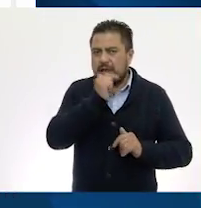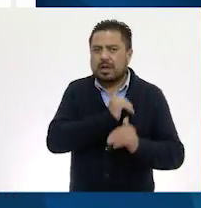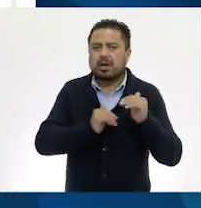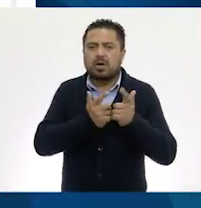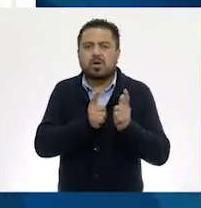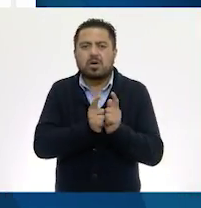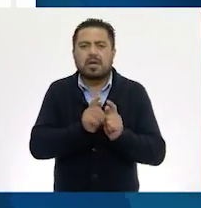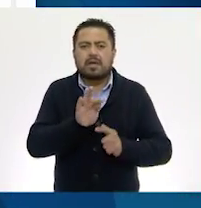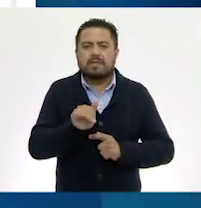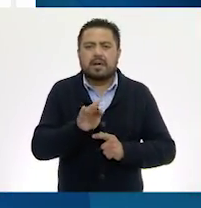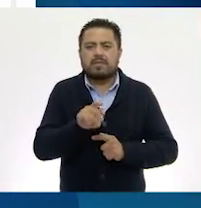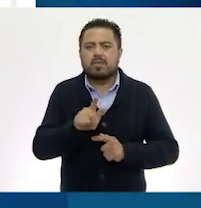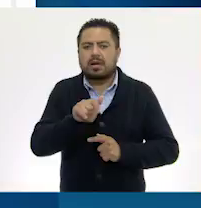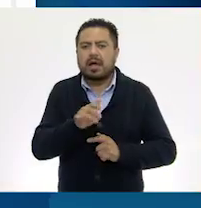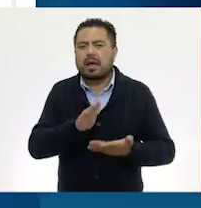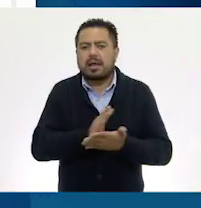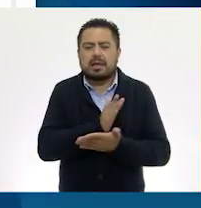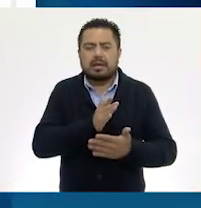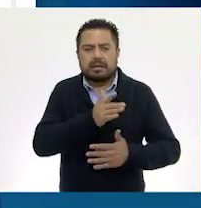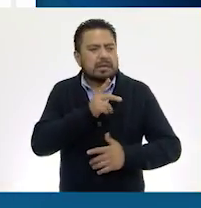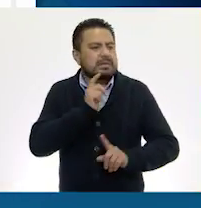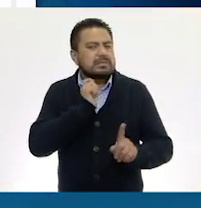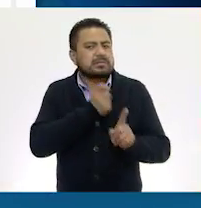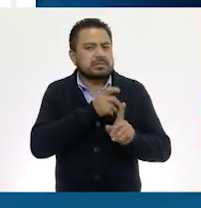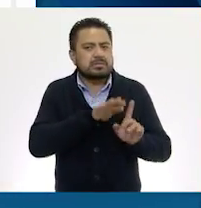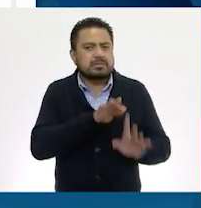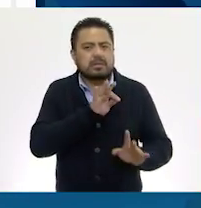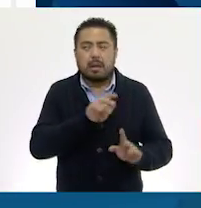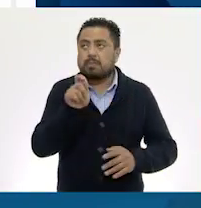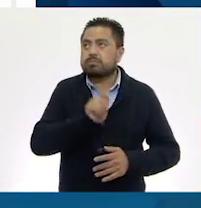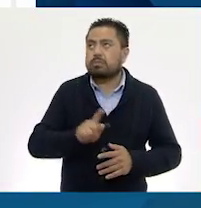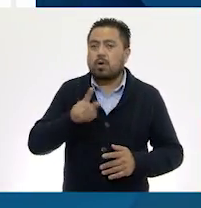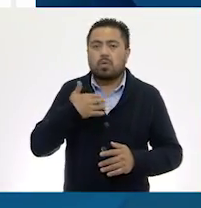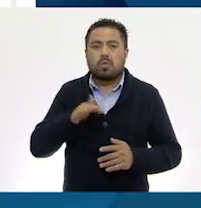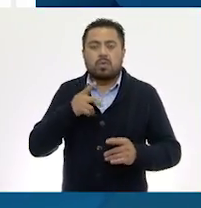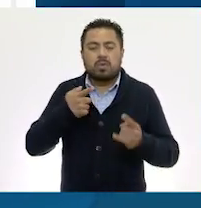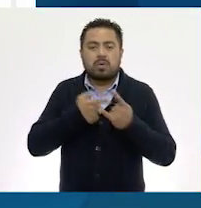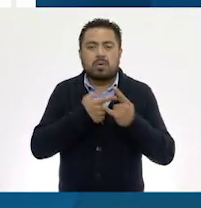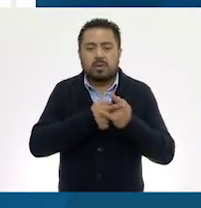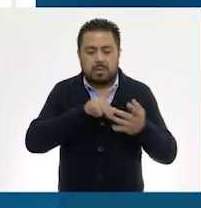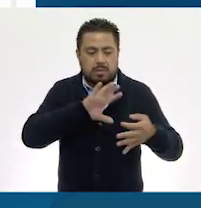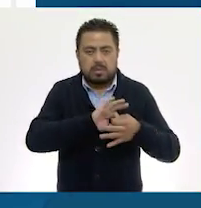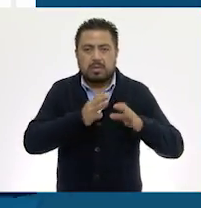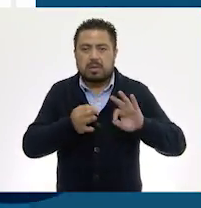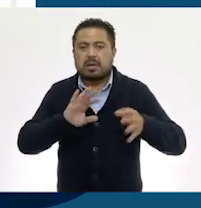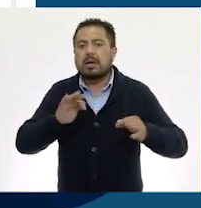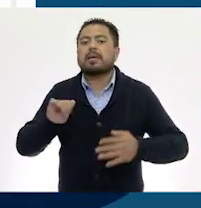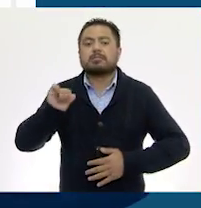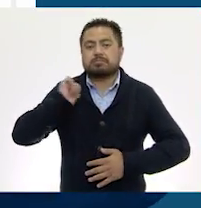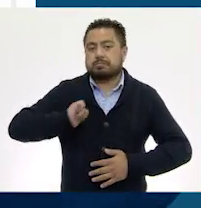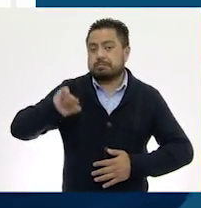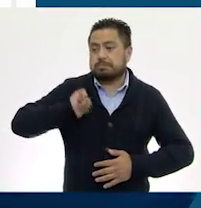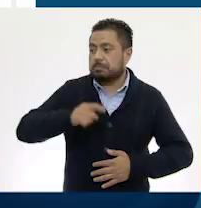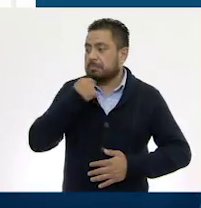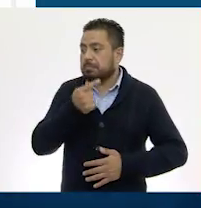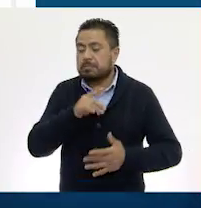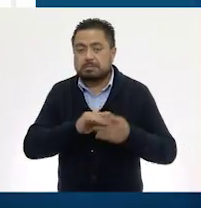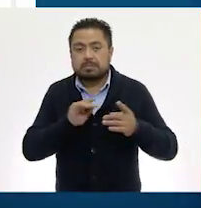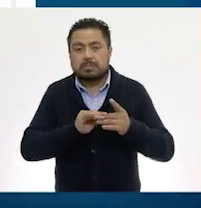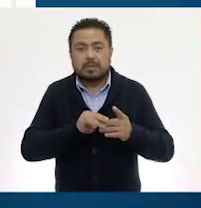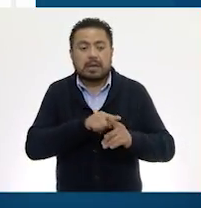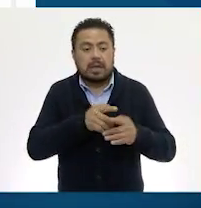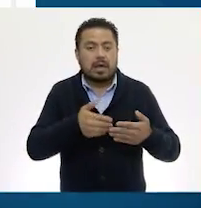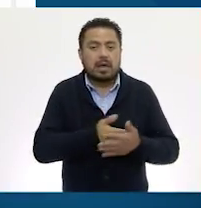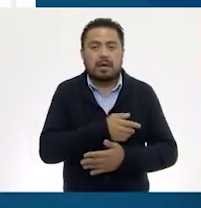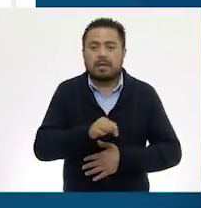de la fábula, además de haber sido un experto goleador durante las Olimpiadas de la época. Se dice que Esopo nació